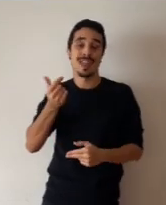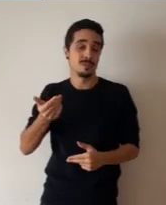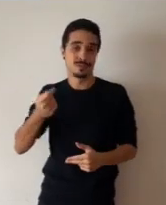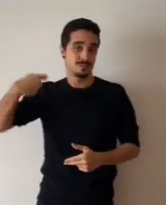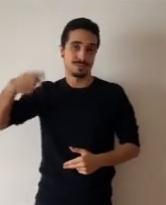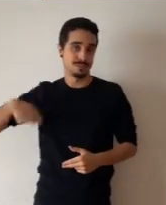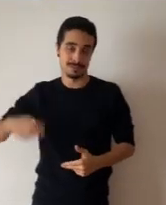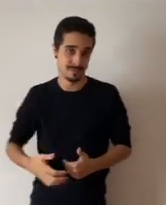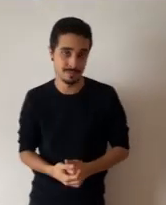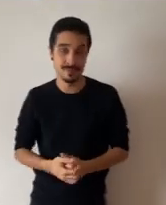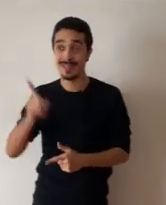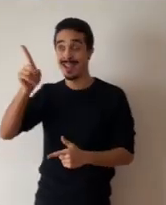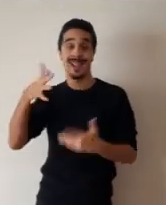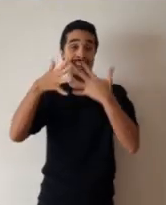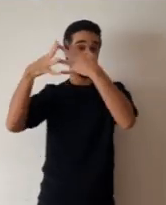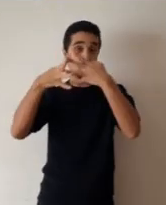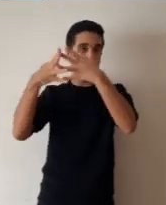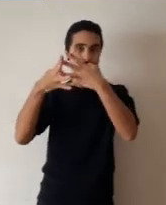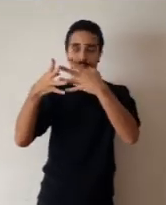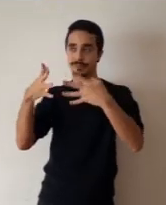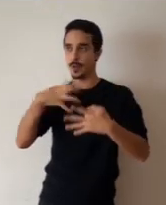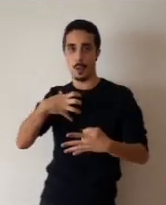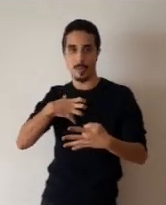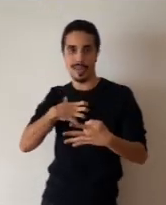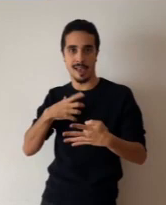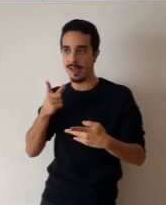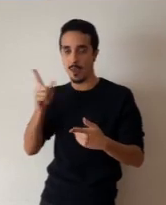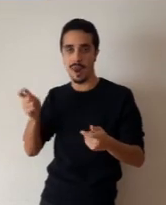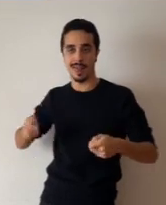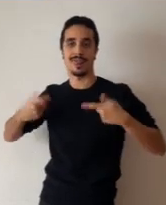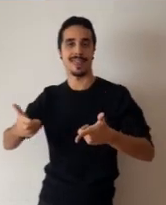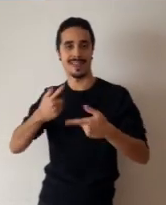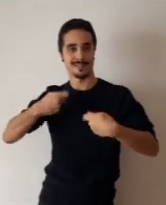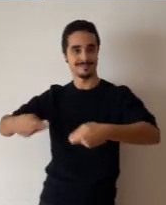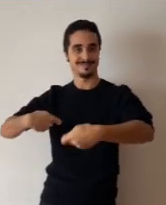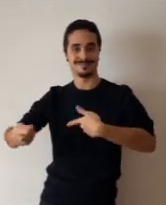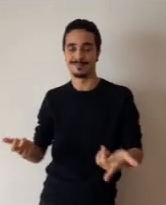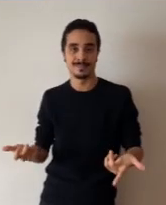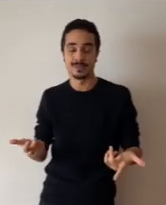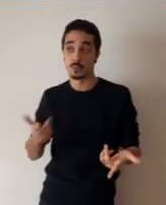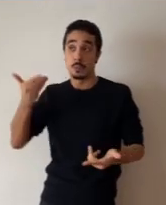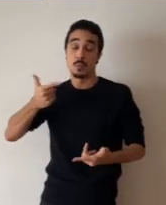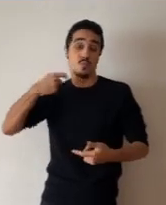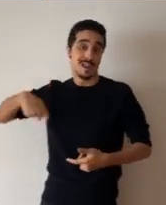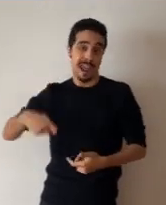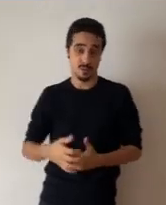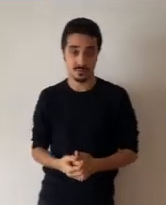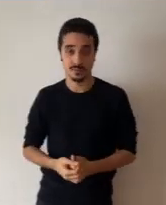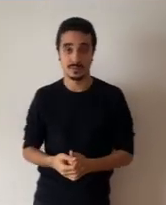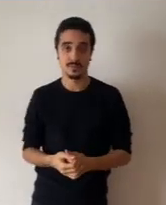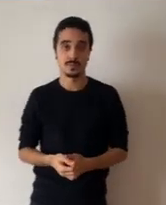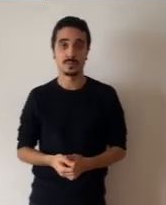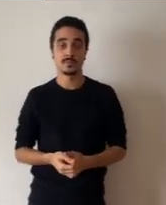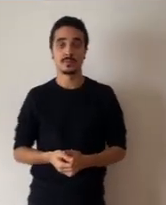eliminaba porque costaba mucho dinero. En Estados Unidos no eran capaces de sacarla adelante y yo creo que eso fue